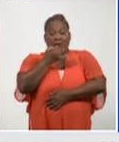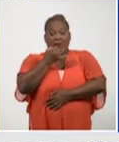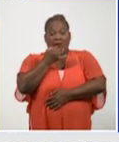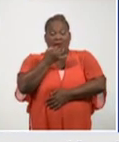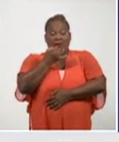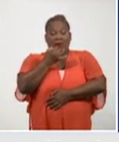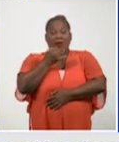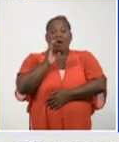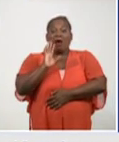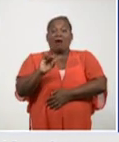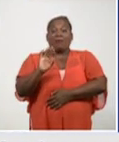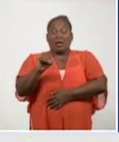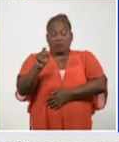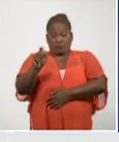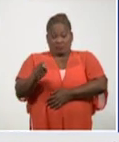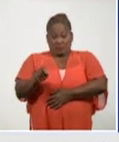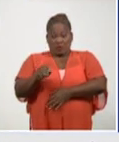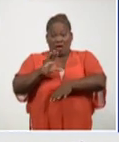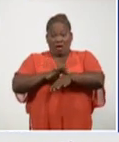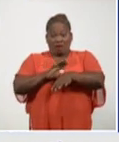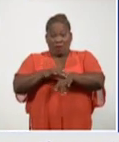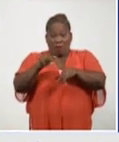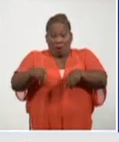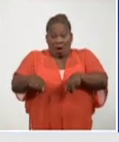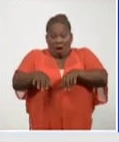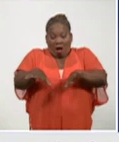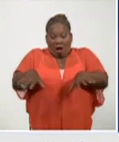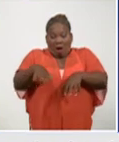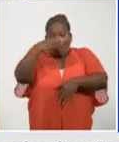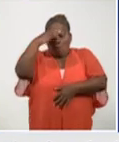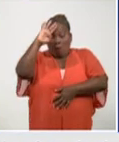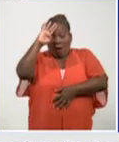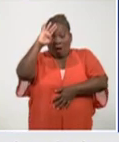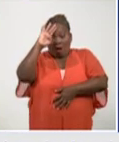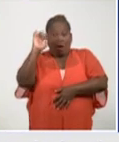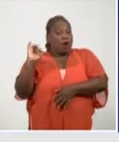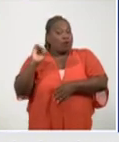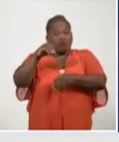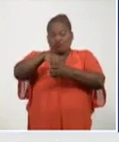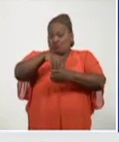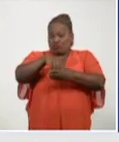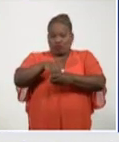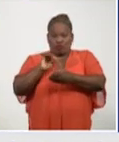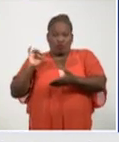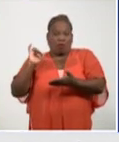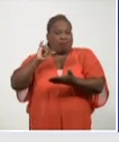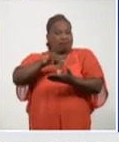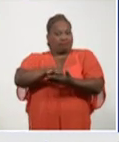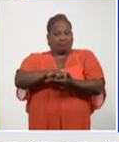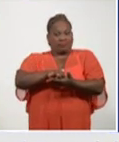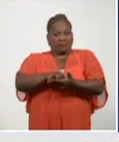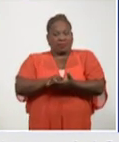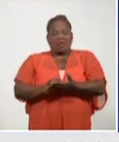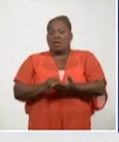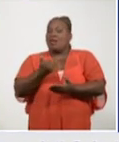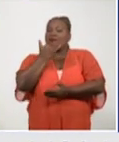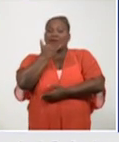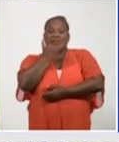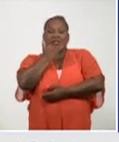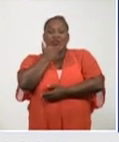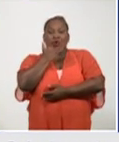casos autóctonos. Aquí no se incluyen los casos importados ni en la tasa de incidencia ni en las cifras